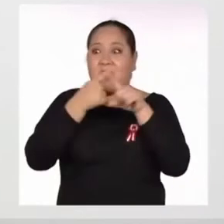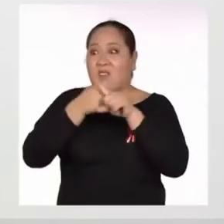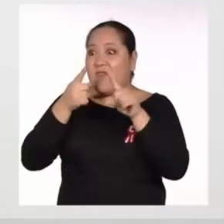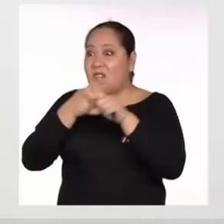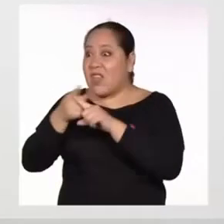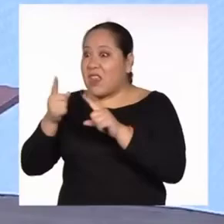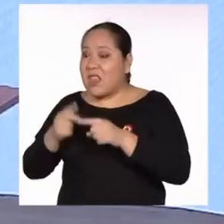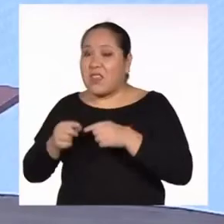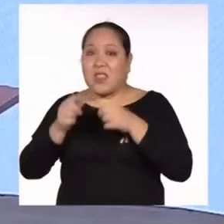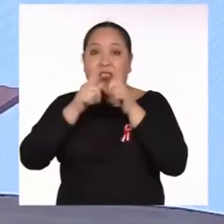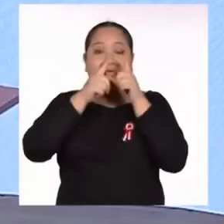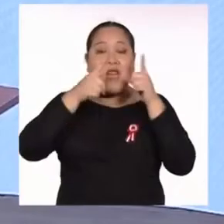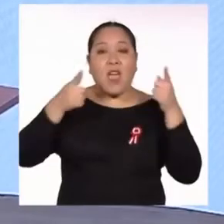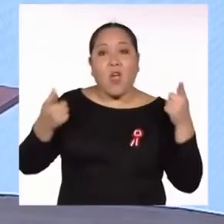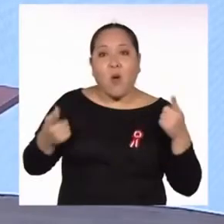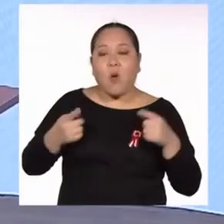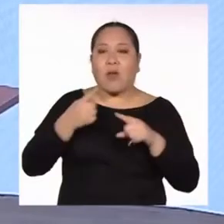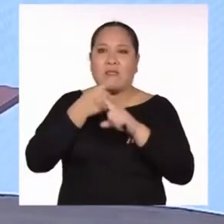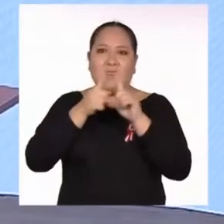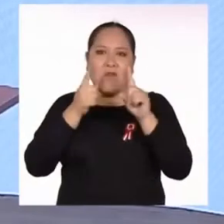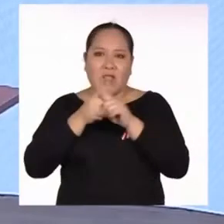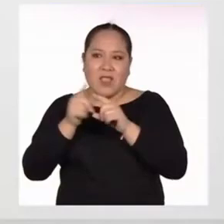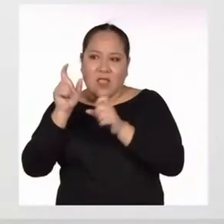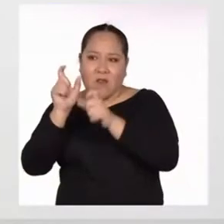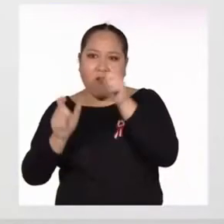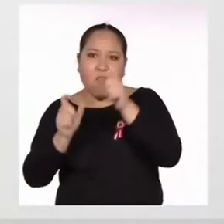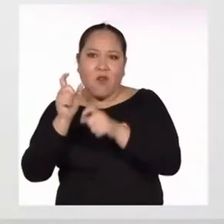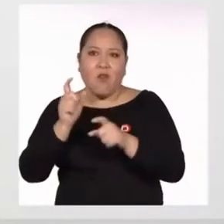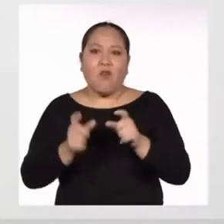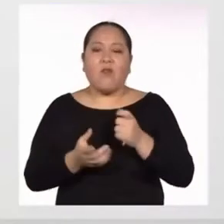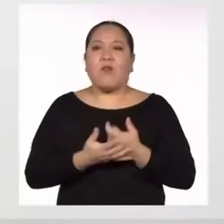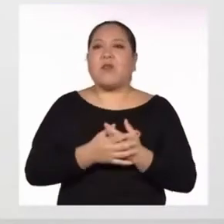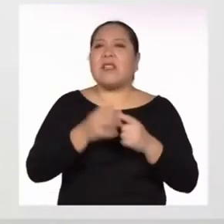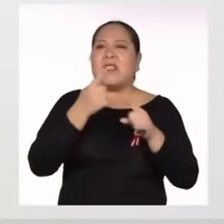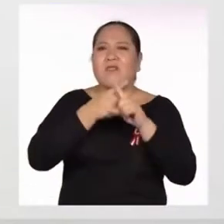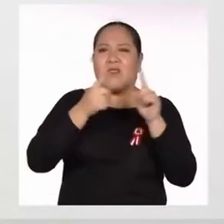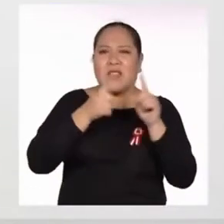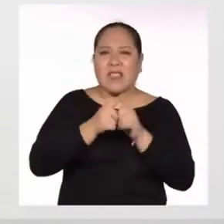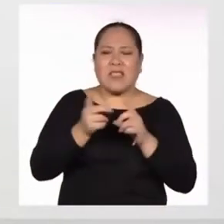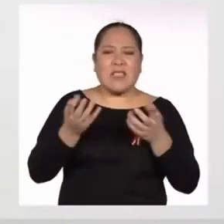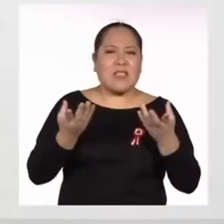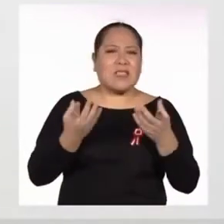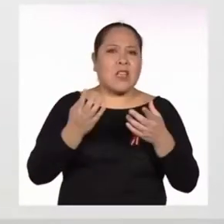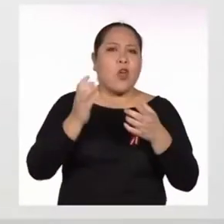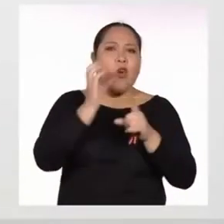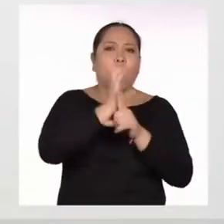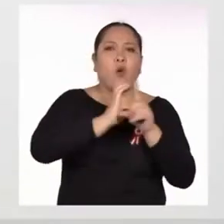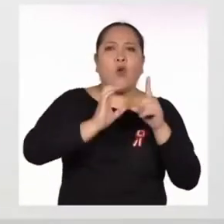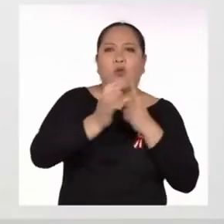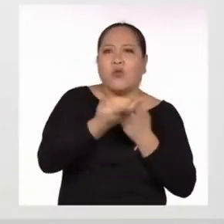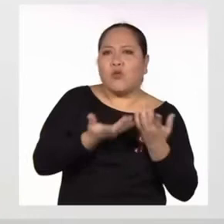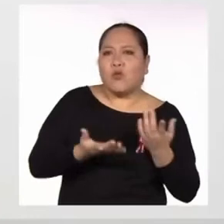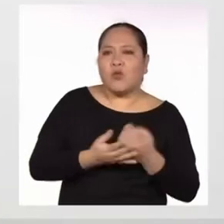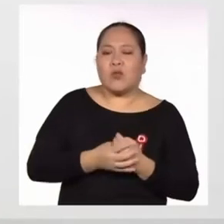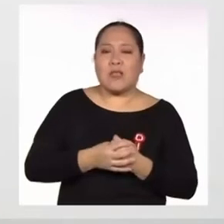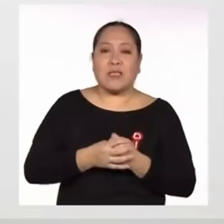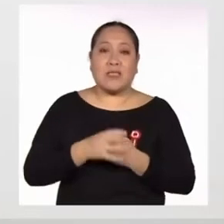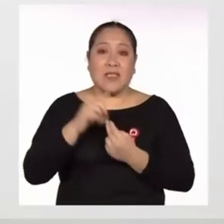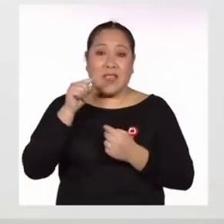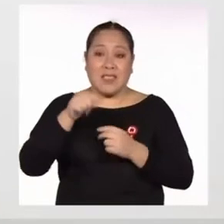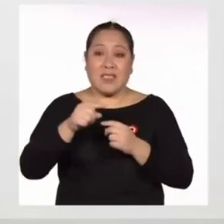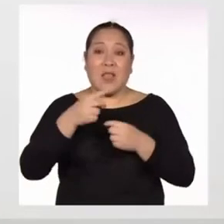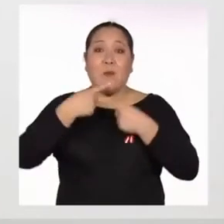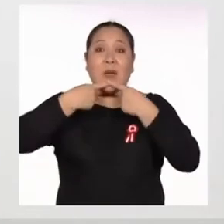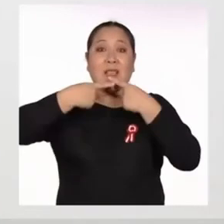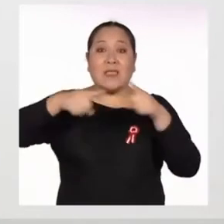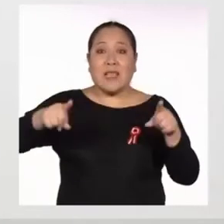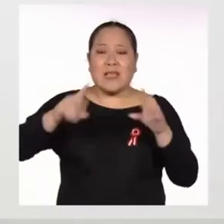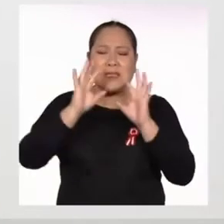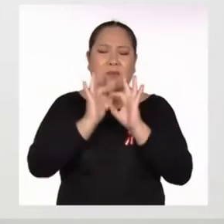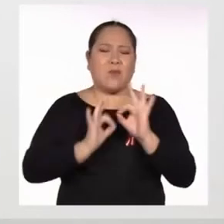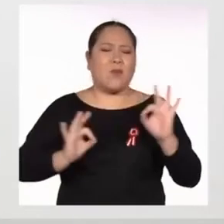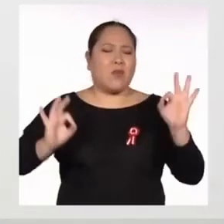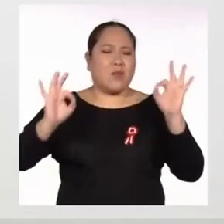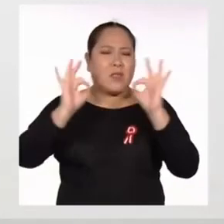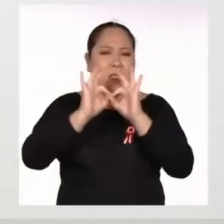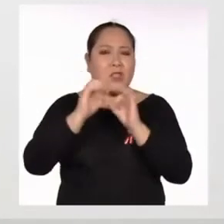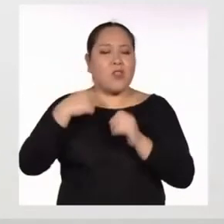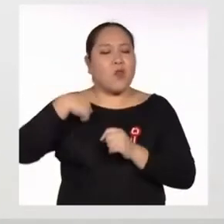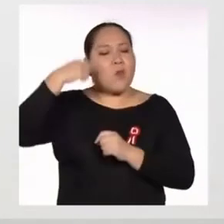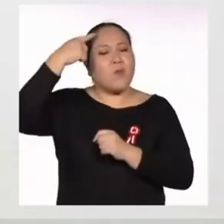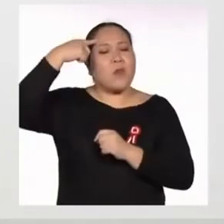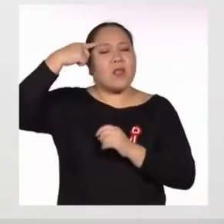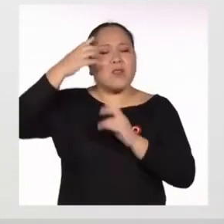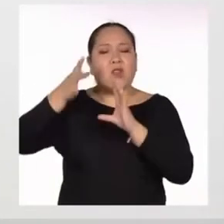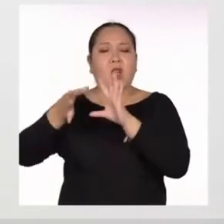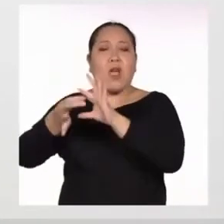multilingüe ese mensaje de unión para mí es importantísimo yo creo firmemente que la unión